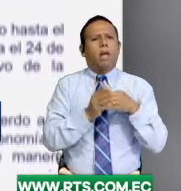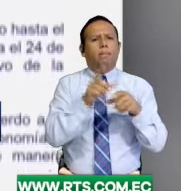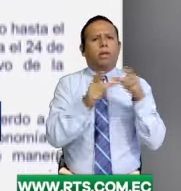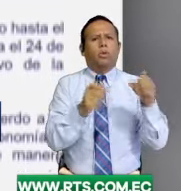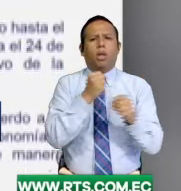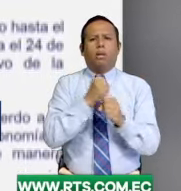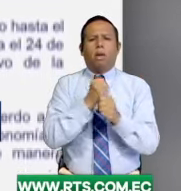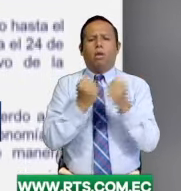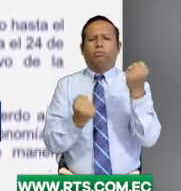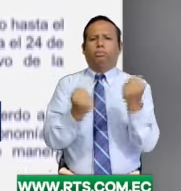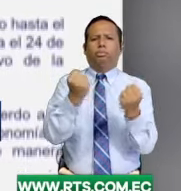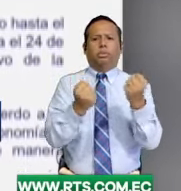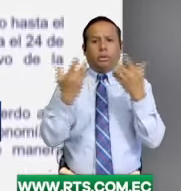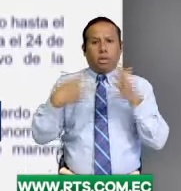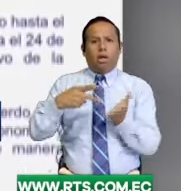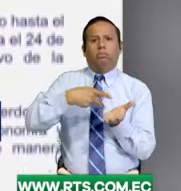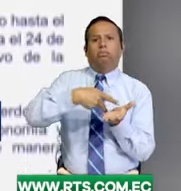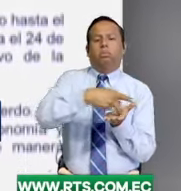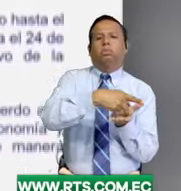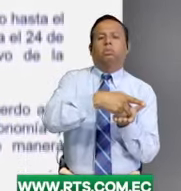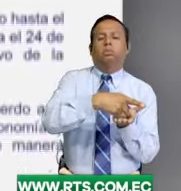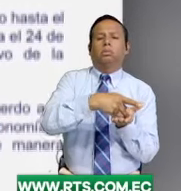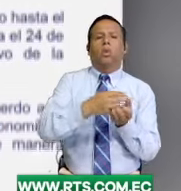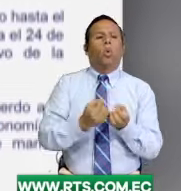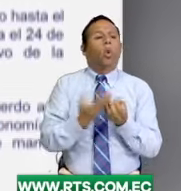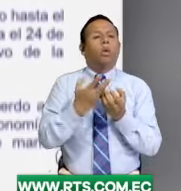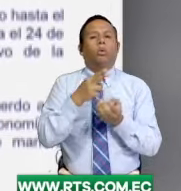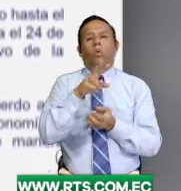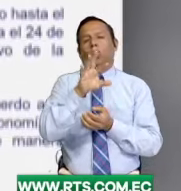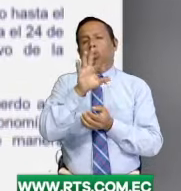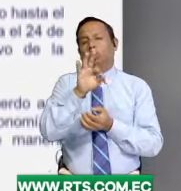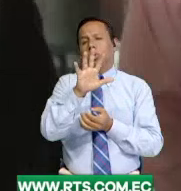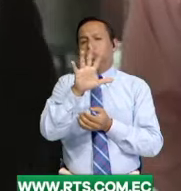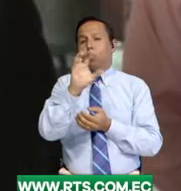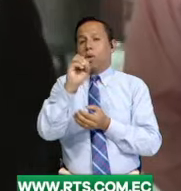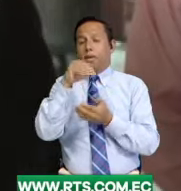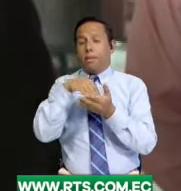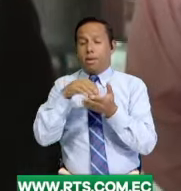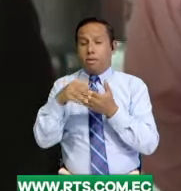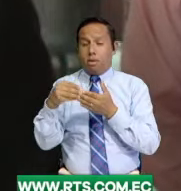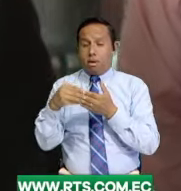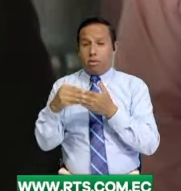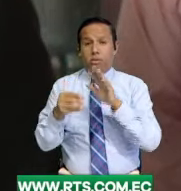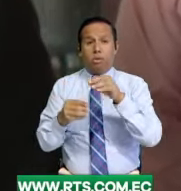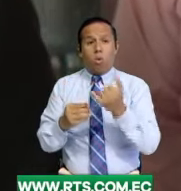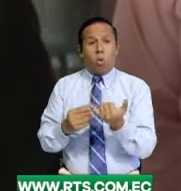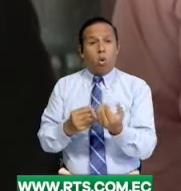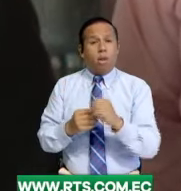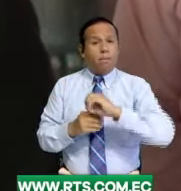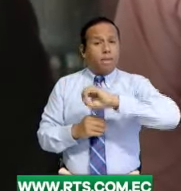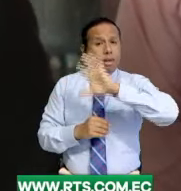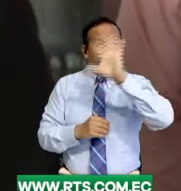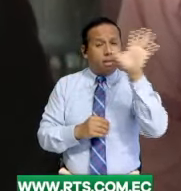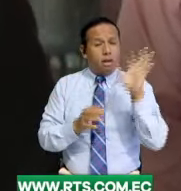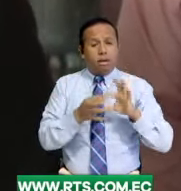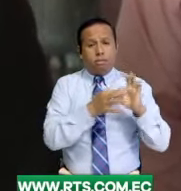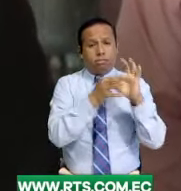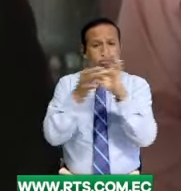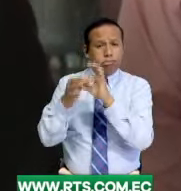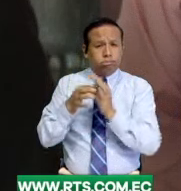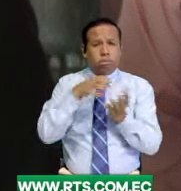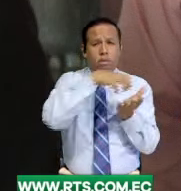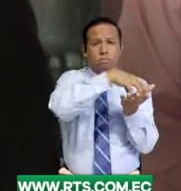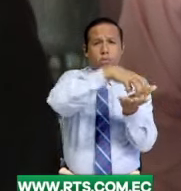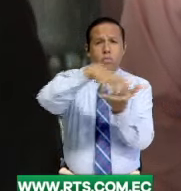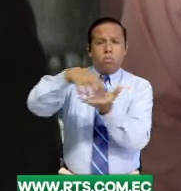acordada, cifra que superó los $950 mil. Hoy en la mañana, compañeros de todas las provincias de la patria